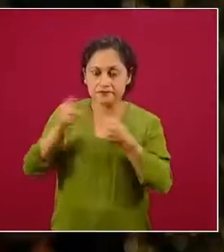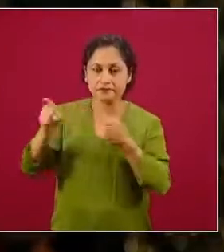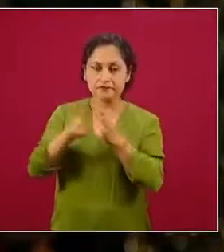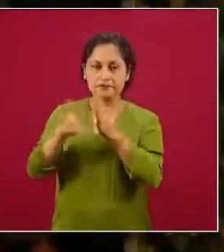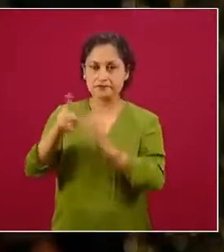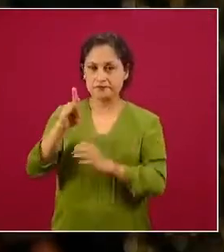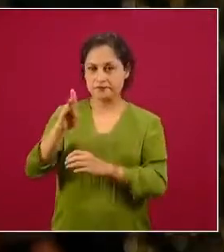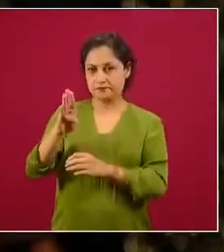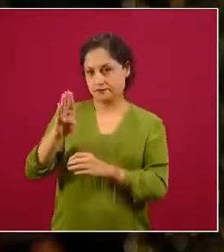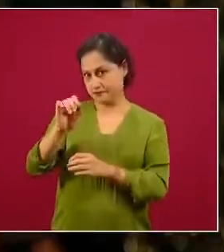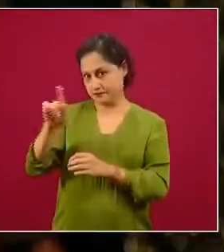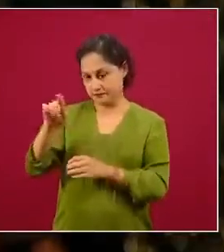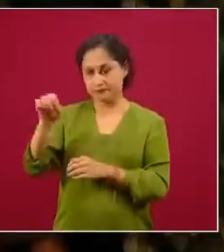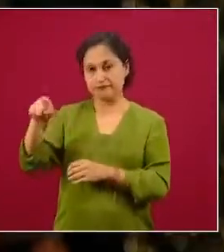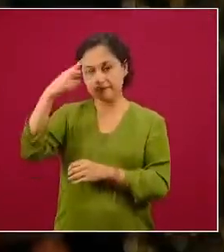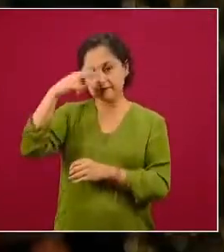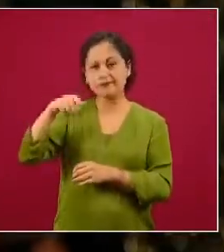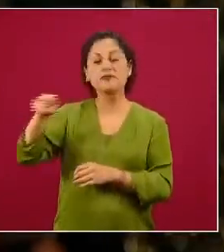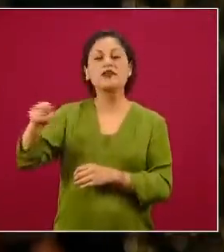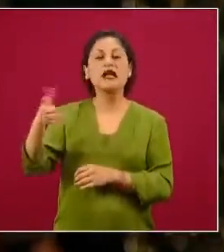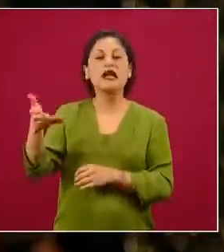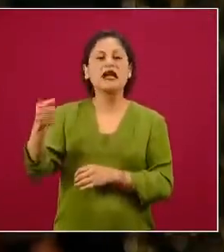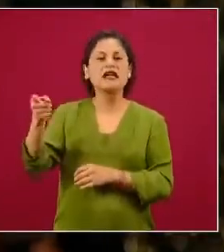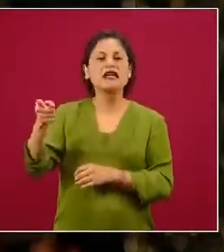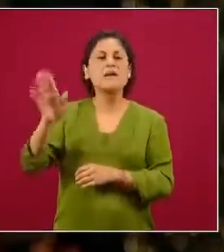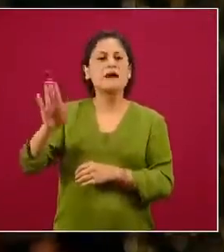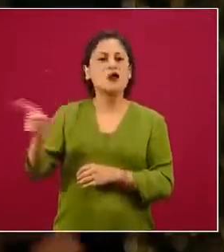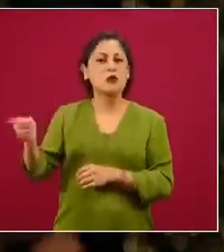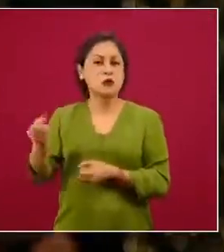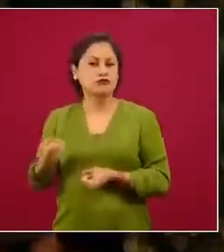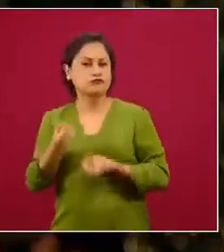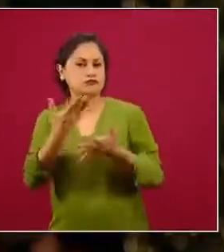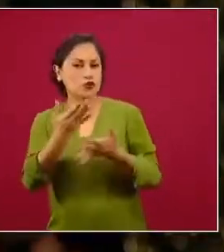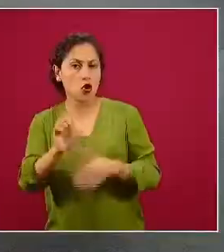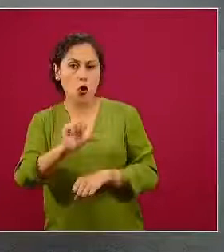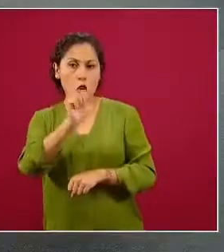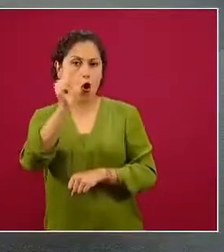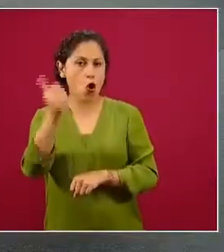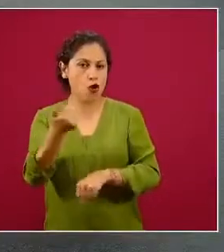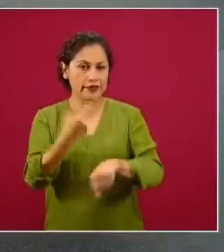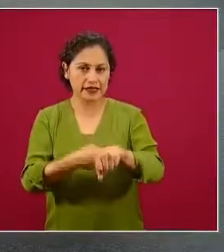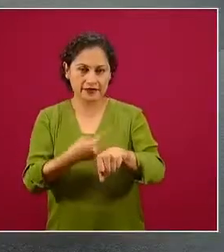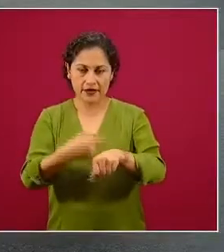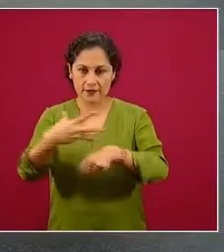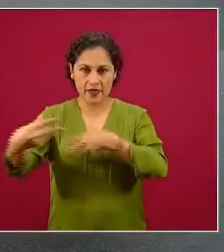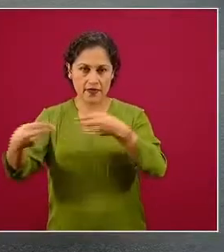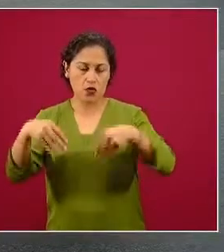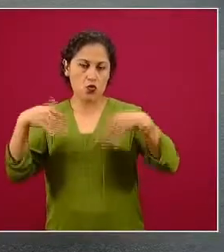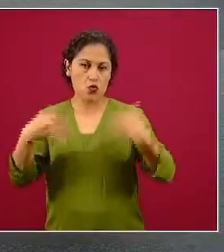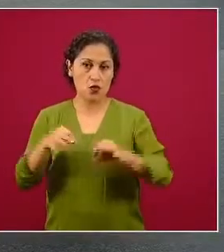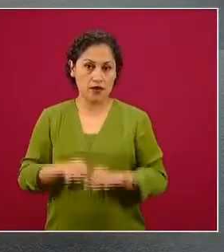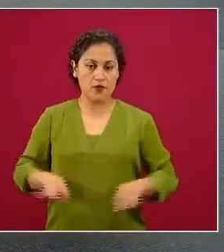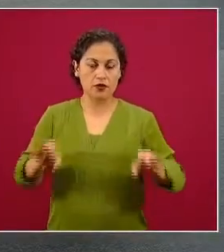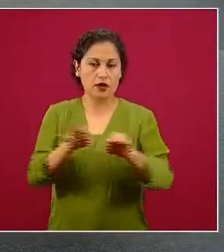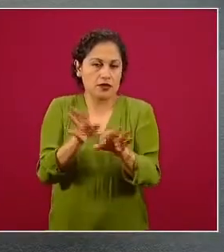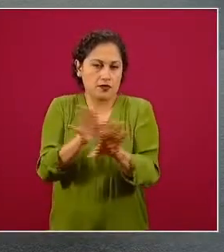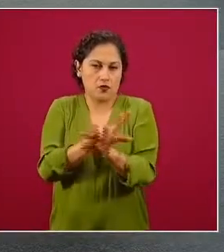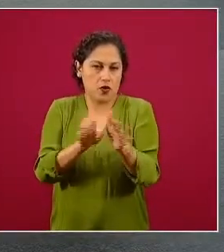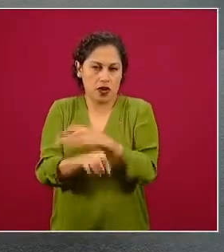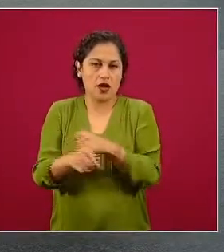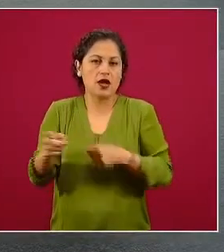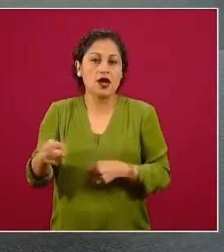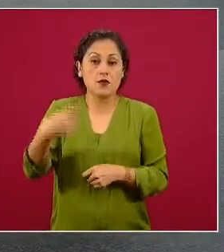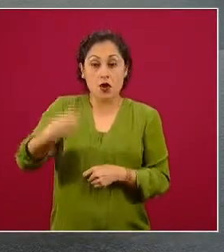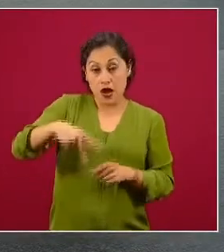parecen importantes, sobre todo sobre las otras pandemias, ¿no? El asunto de cuántos muertos hay al año en